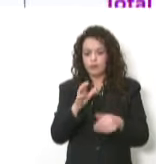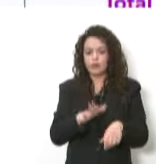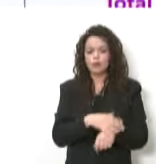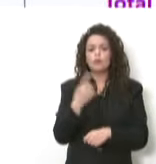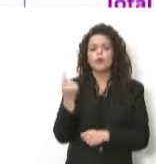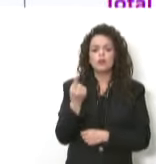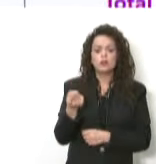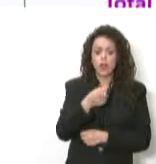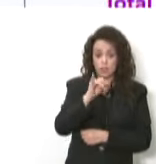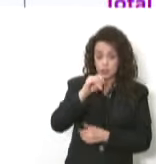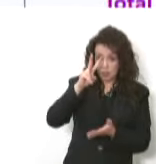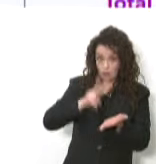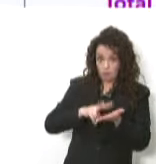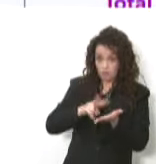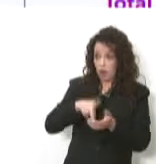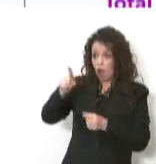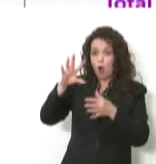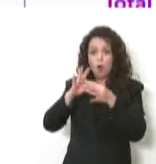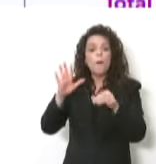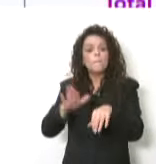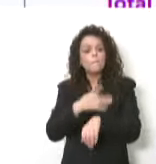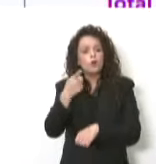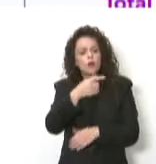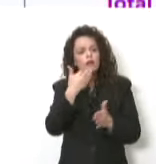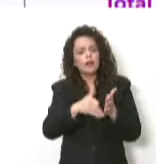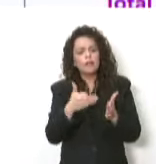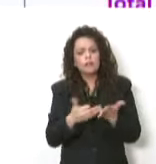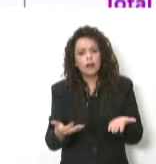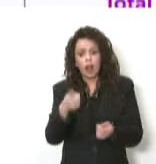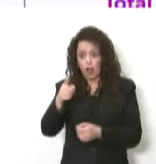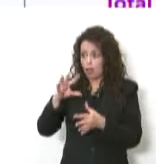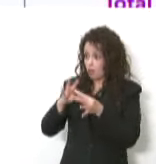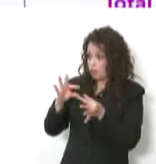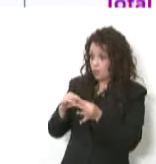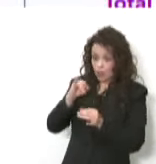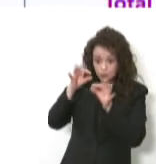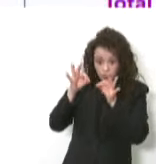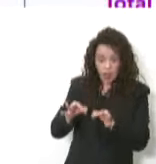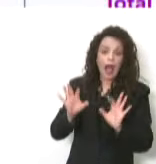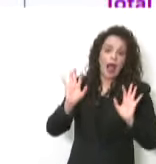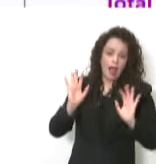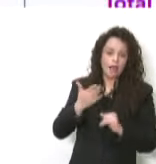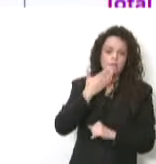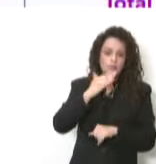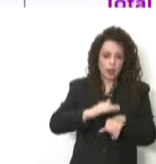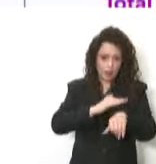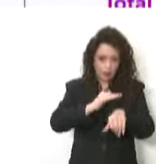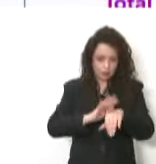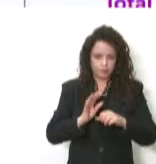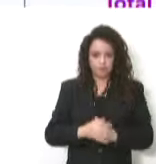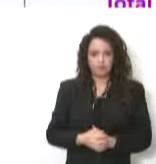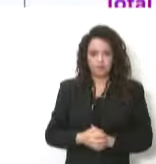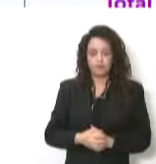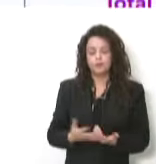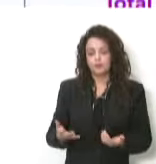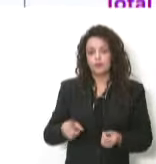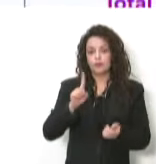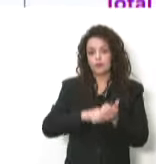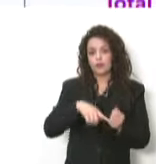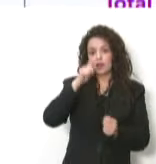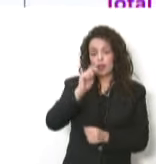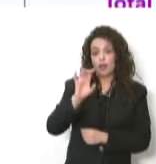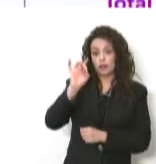totalmente válida. Digamos, como tenemos el rango, por rangos, 35 sujetos de